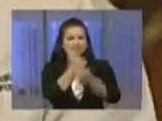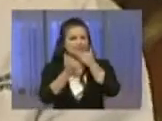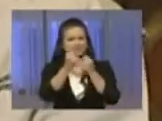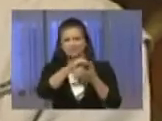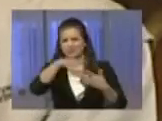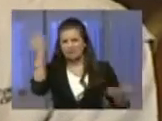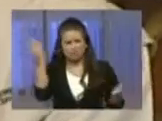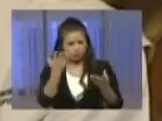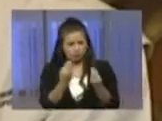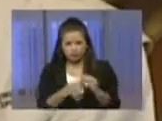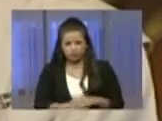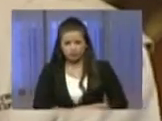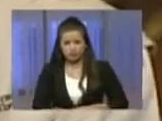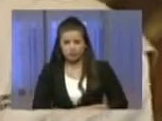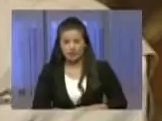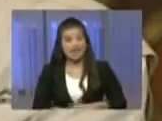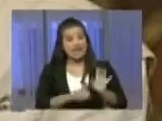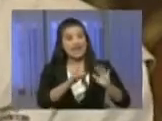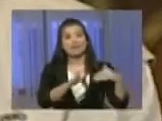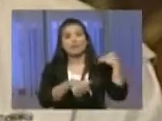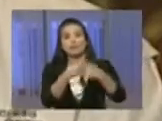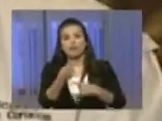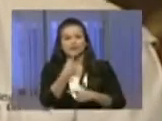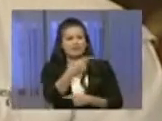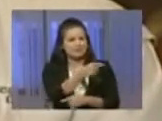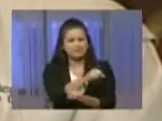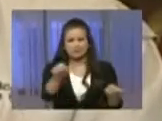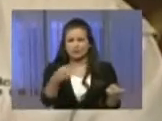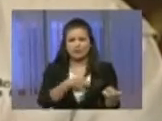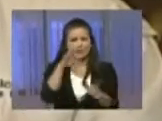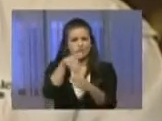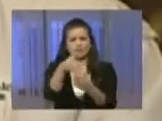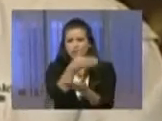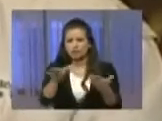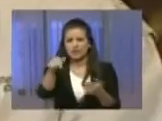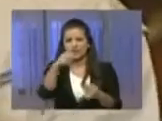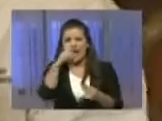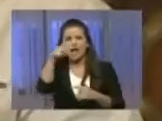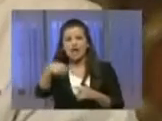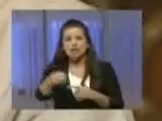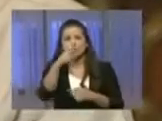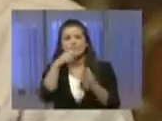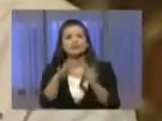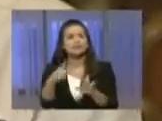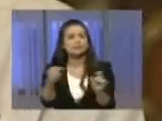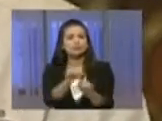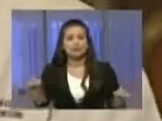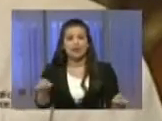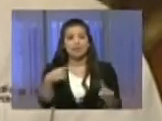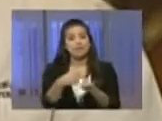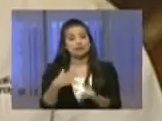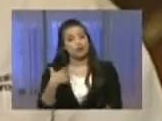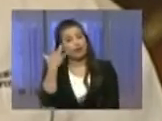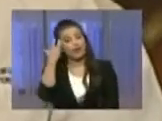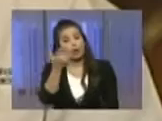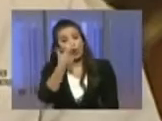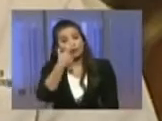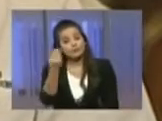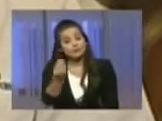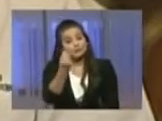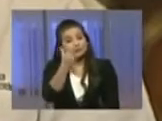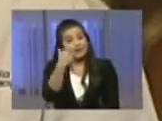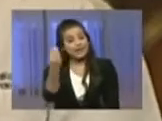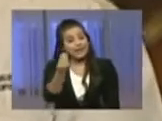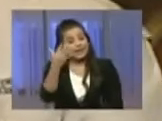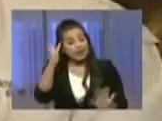dicho No no va a haber es completamente imposible que haya referend revocatorio en el año 2016 y por los vientos que soplan tampoco se podría